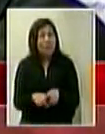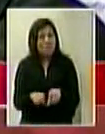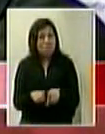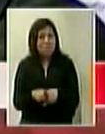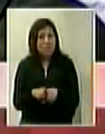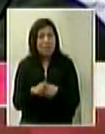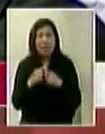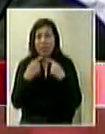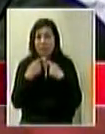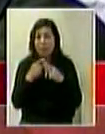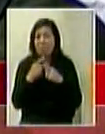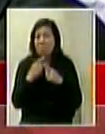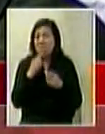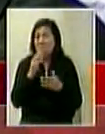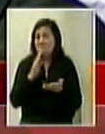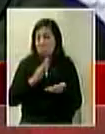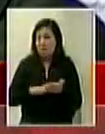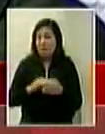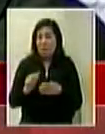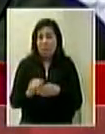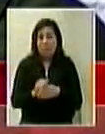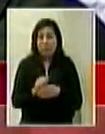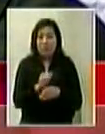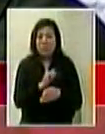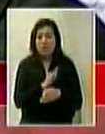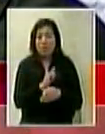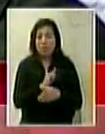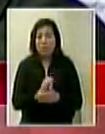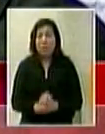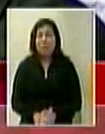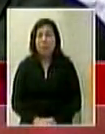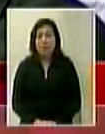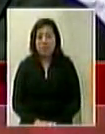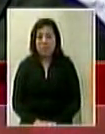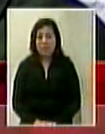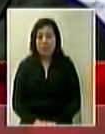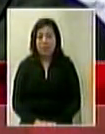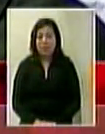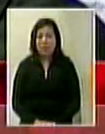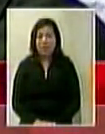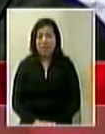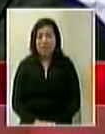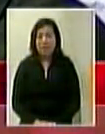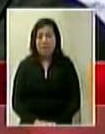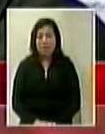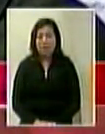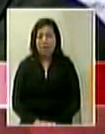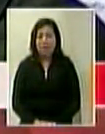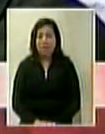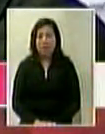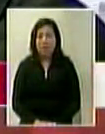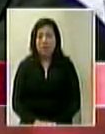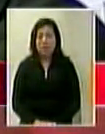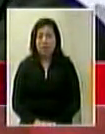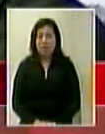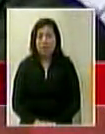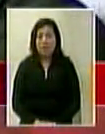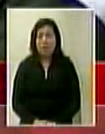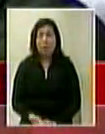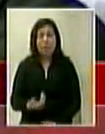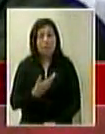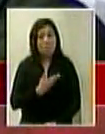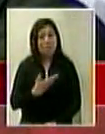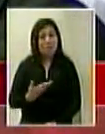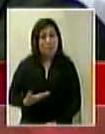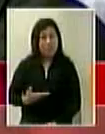produce desde malas prácticas penitenciarias institucionalizadas desde hace años. Y termino con un ejemplo, ¿ya? Cuando era